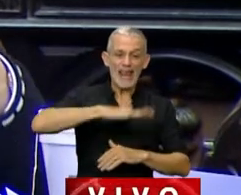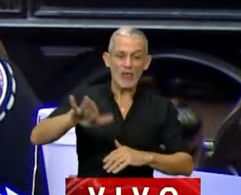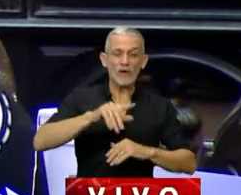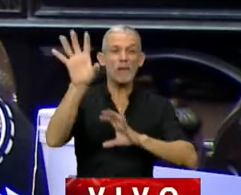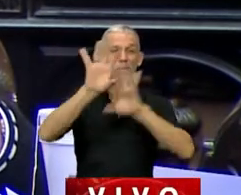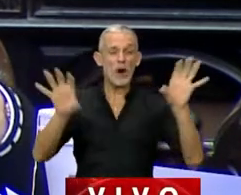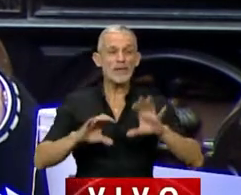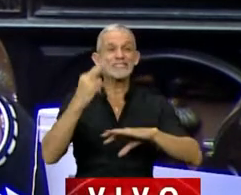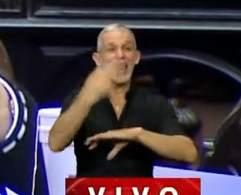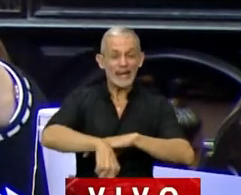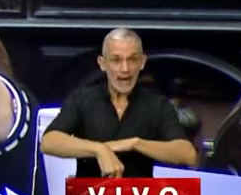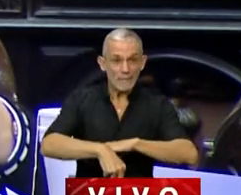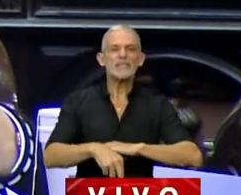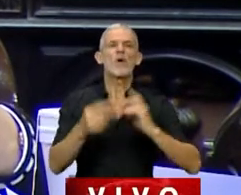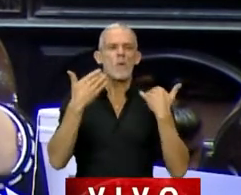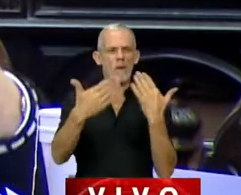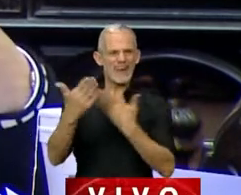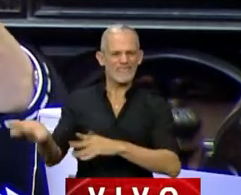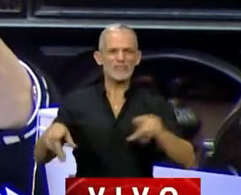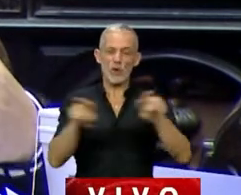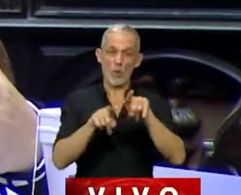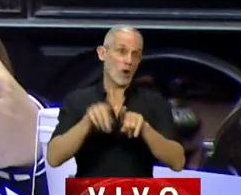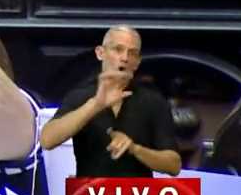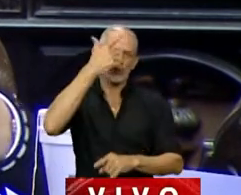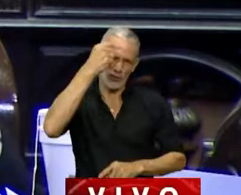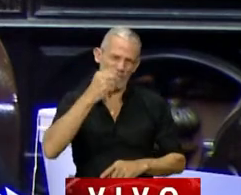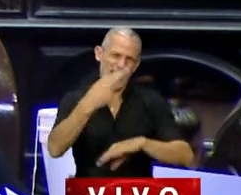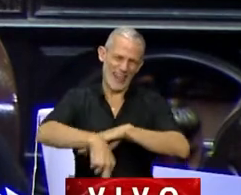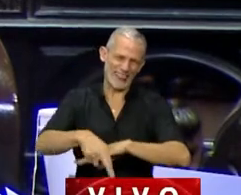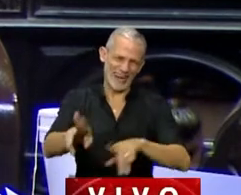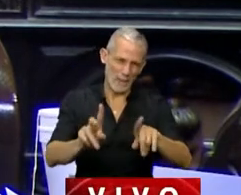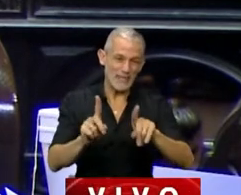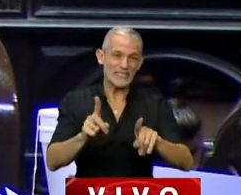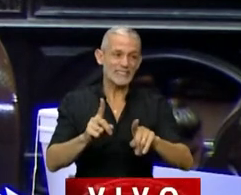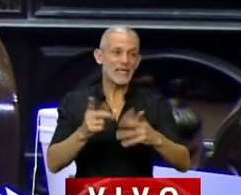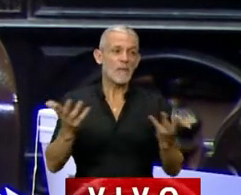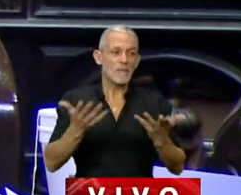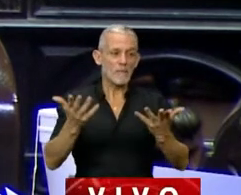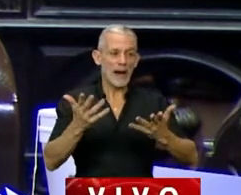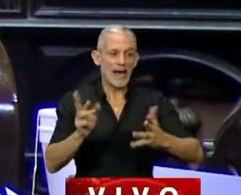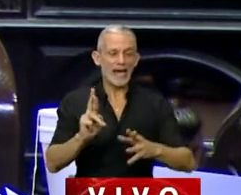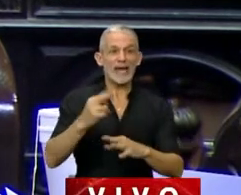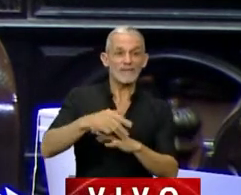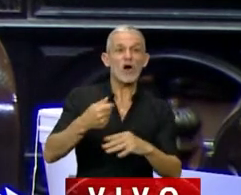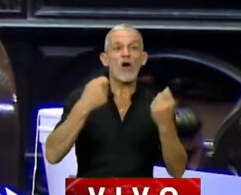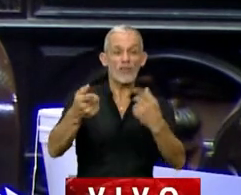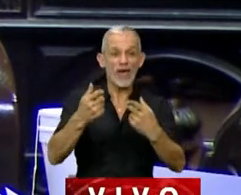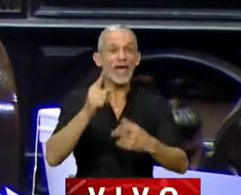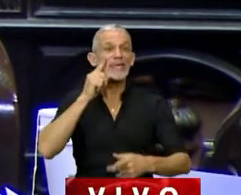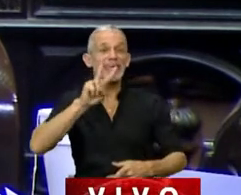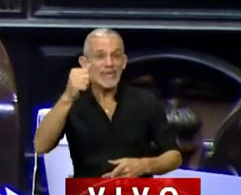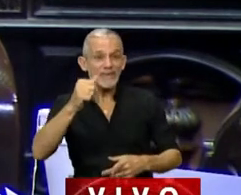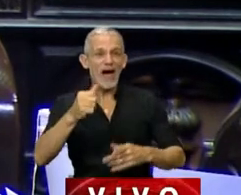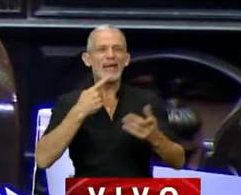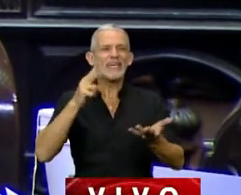remises tengan este beneficio, o los conductores de remises, el beneficio de que se les devuelva el IVA y